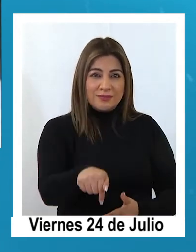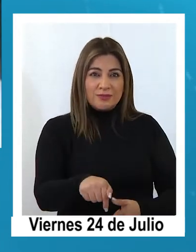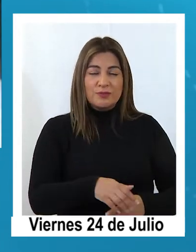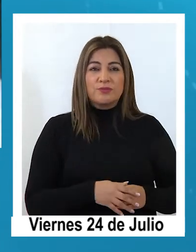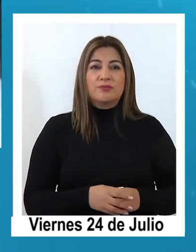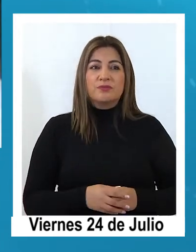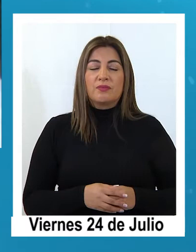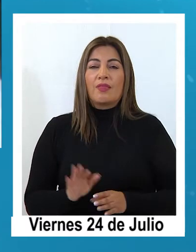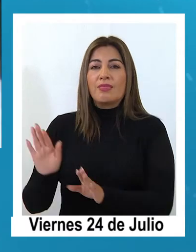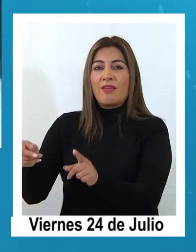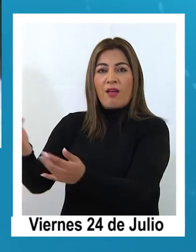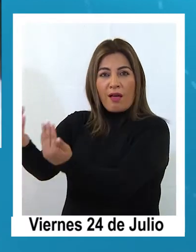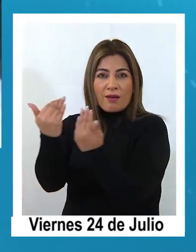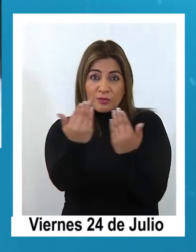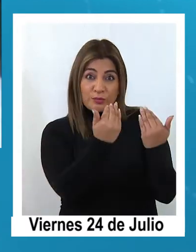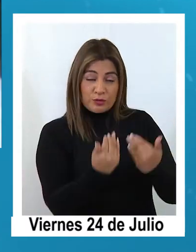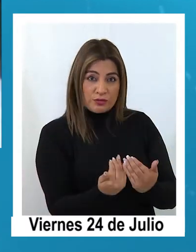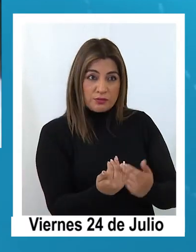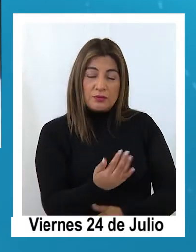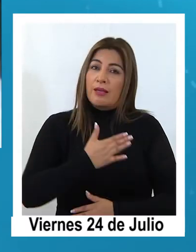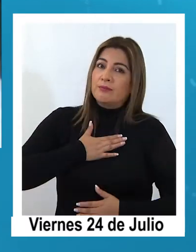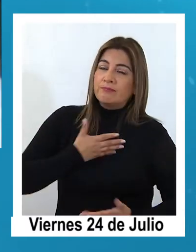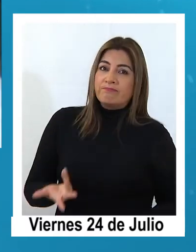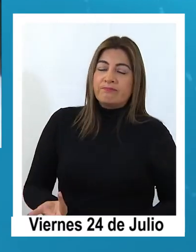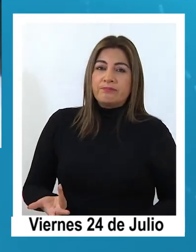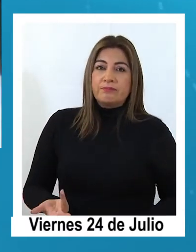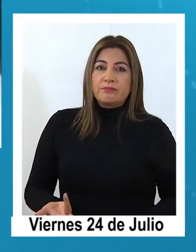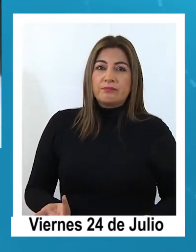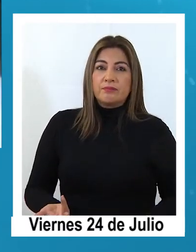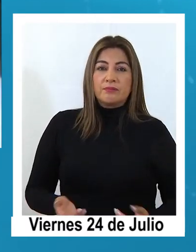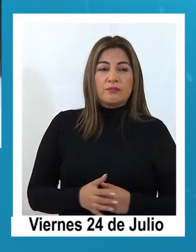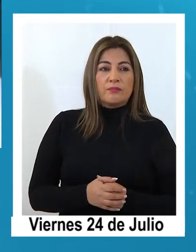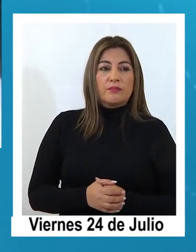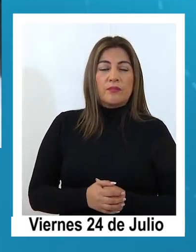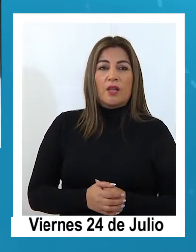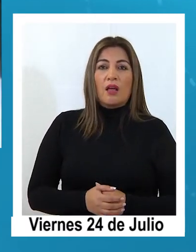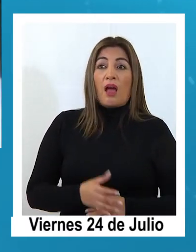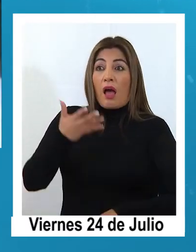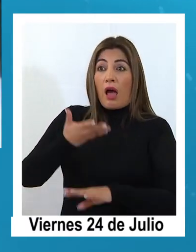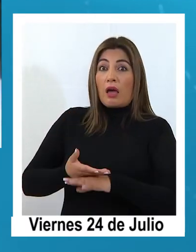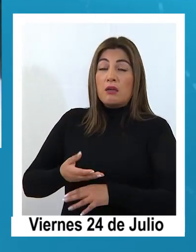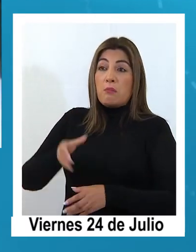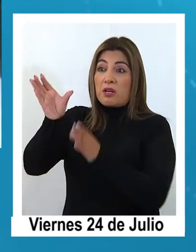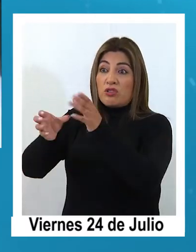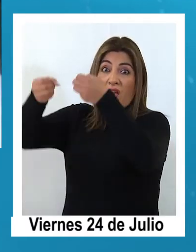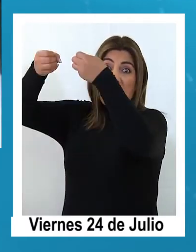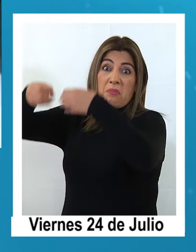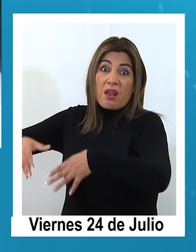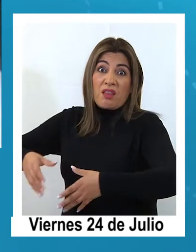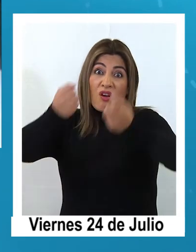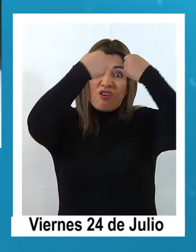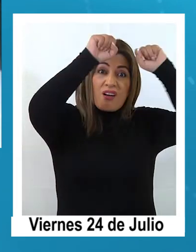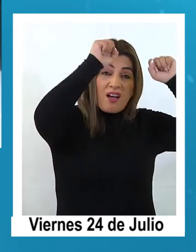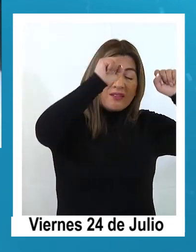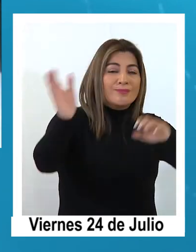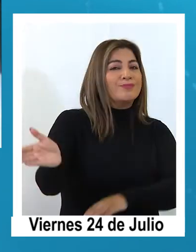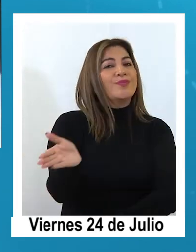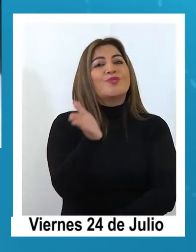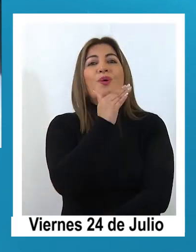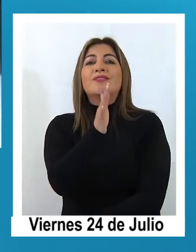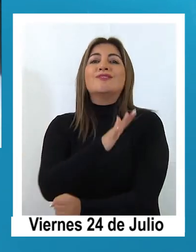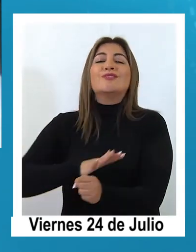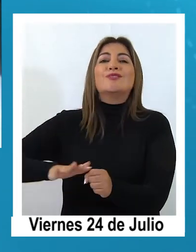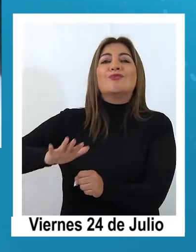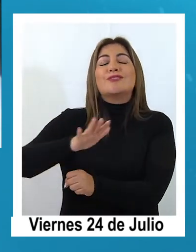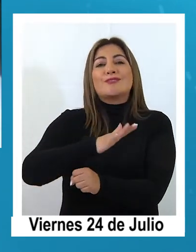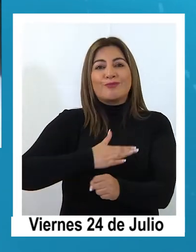que colaborar. Aquí no puede haber ni perdedores ni ganadores porque no tenemos la